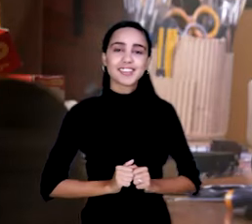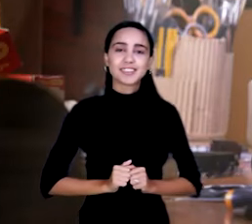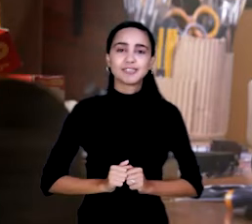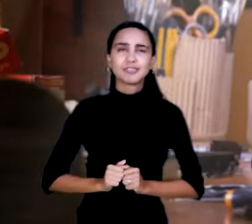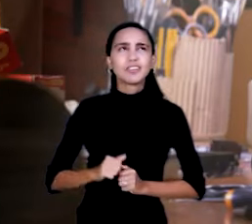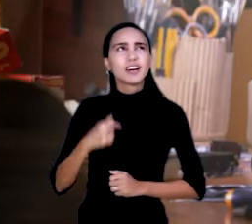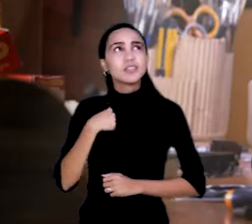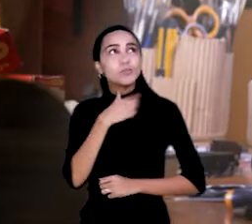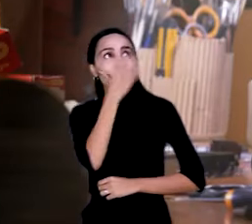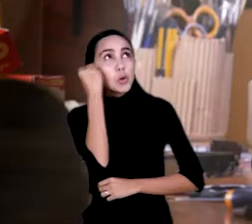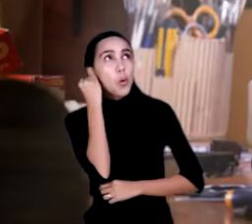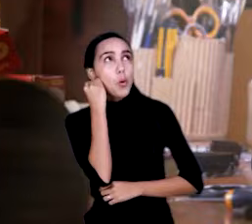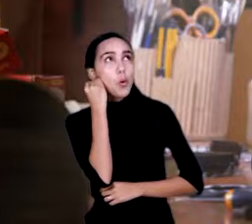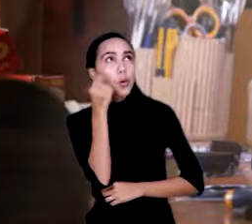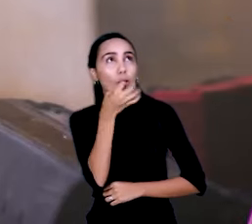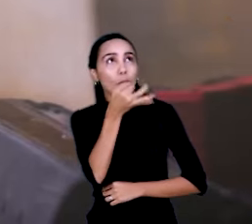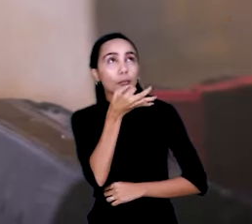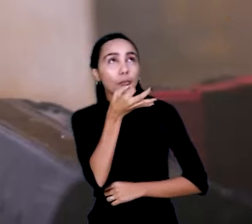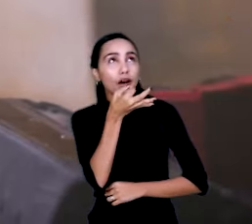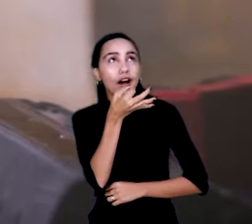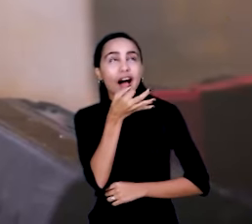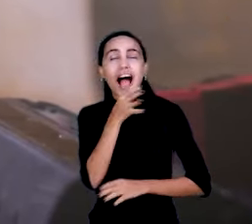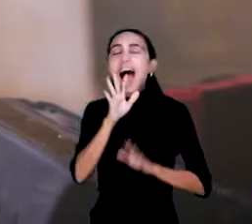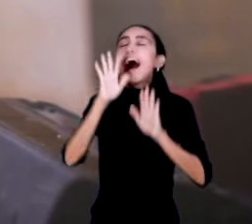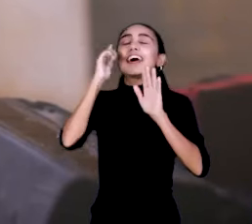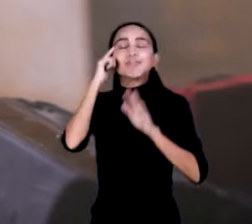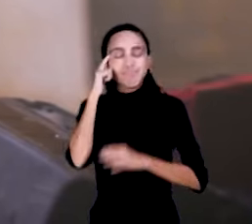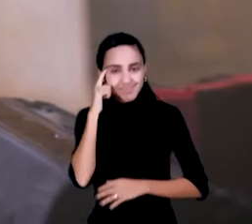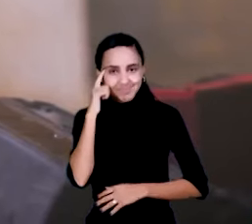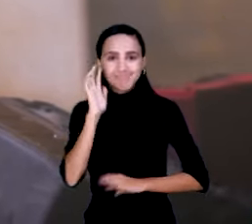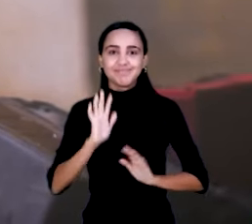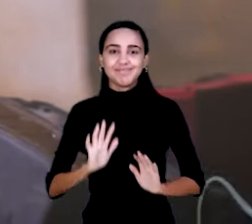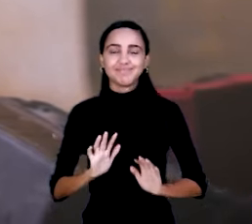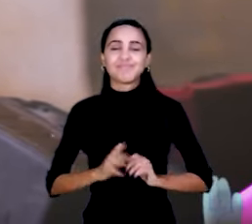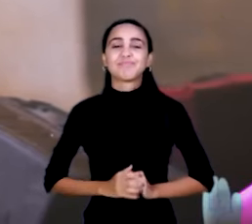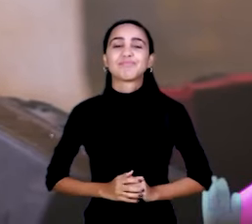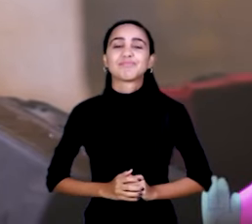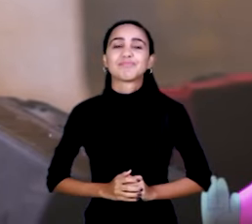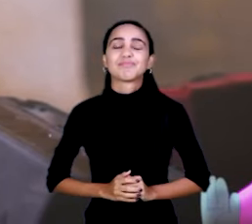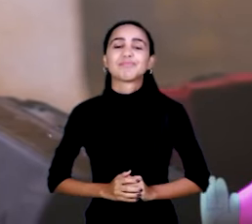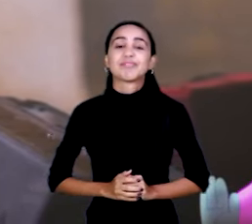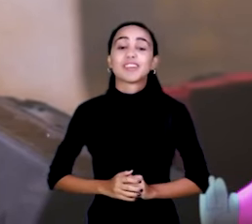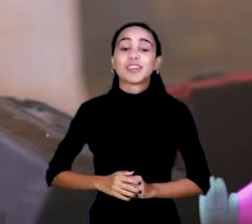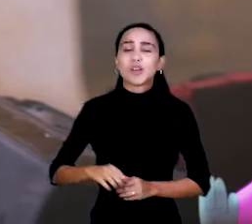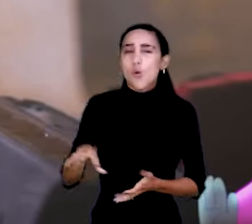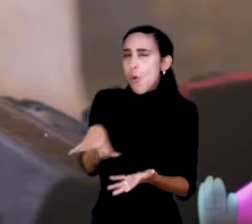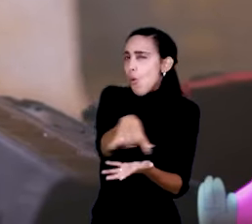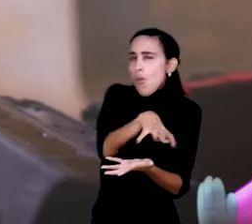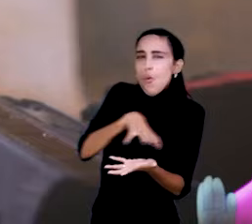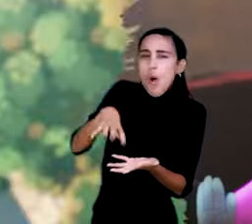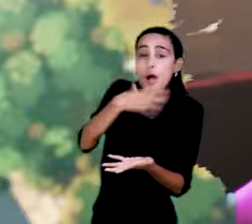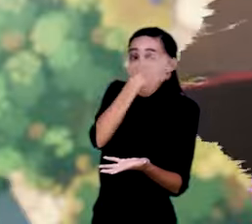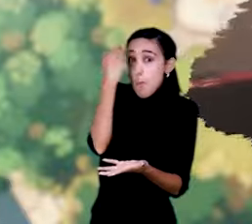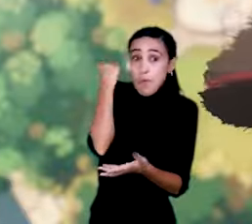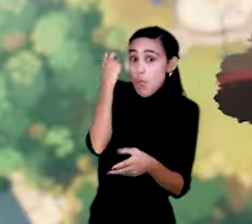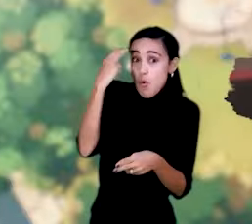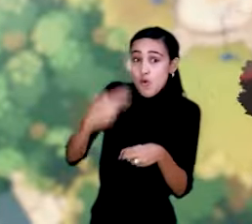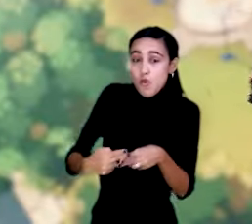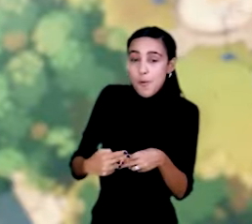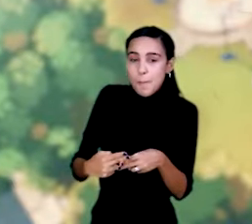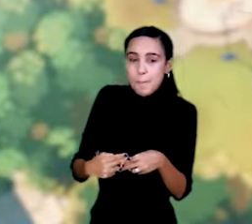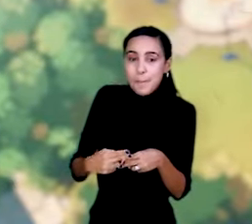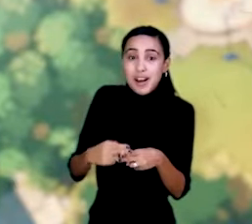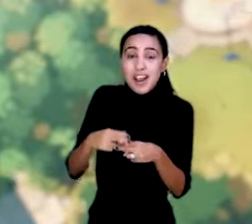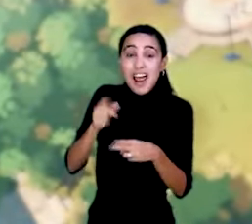¿Por dónde iba? Ah, sí. En un lugar de cuyo nombre no puedo acordarme, había un